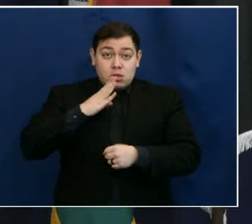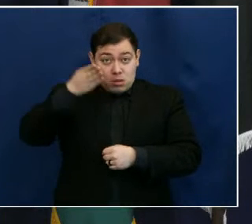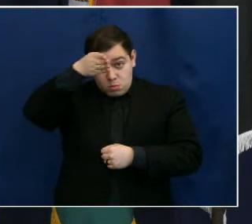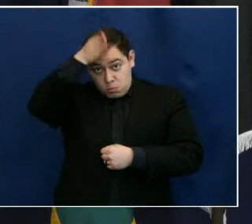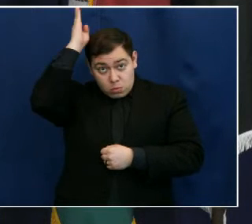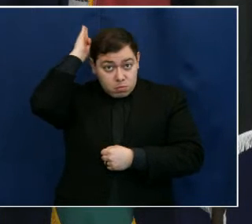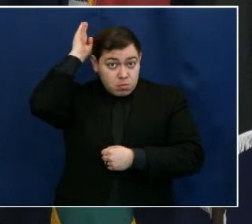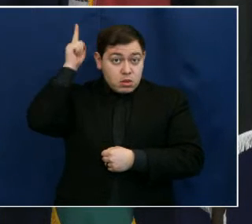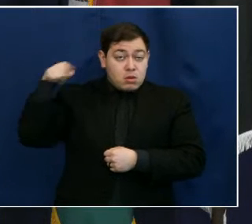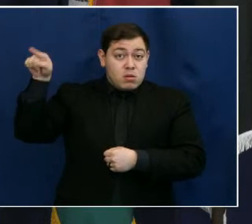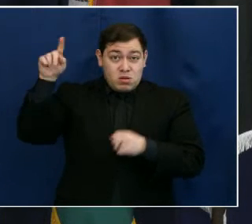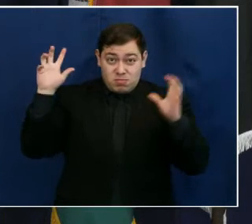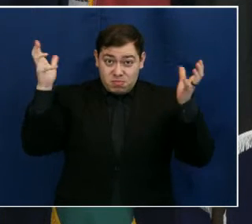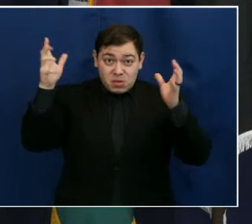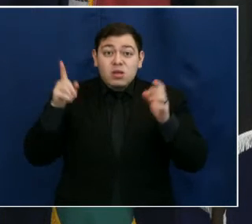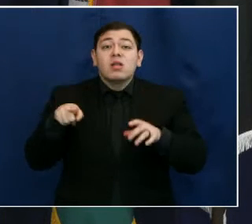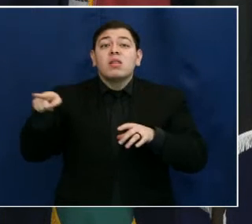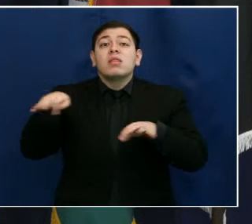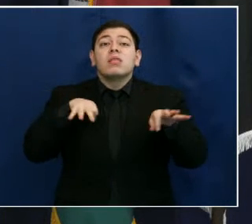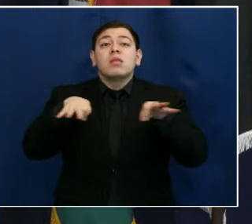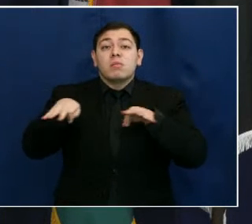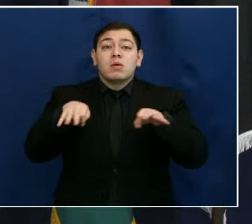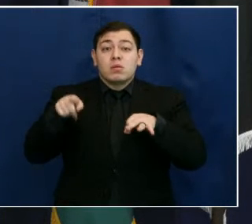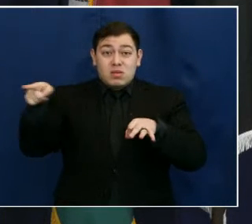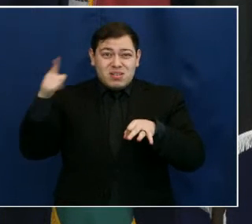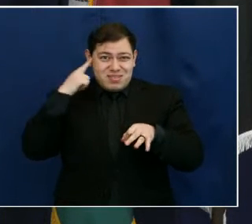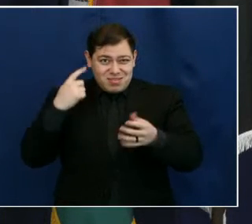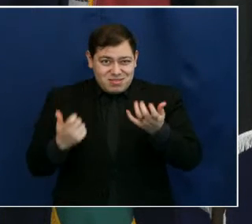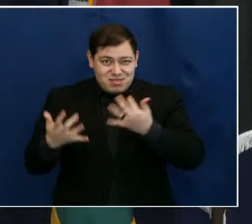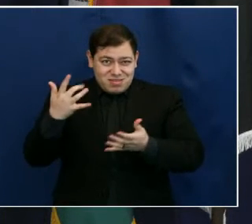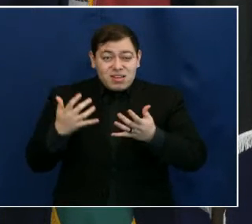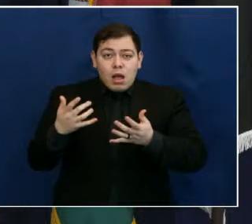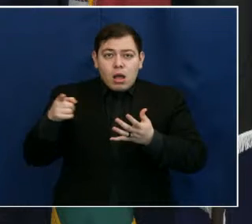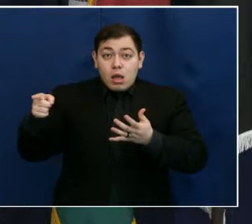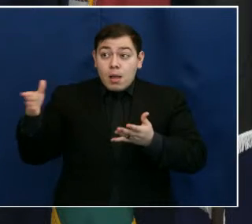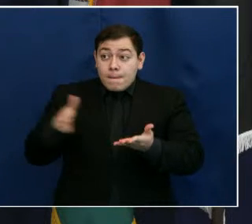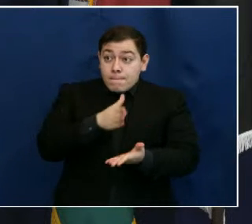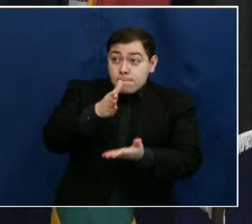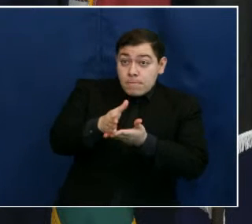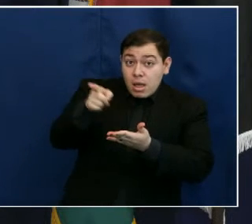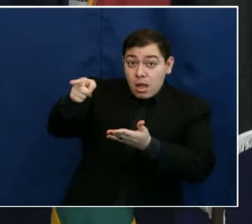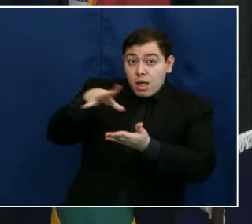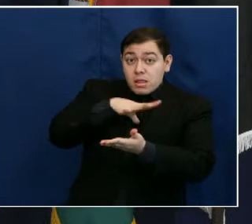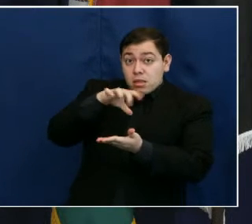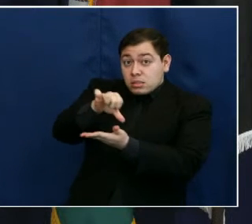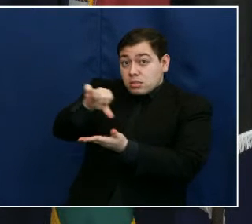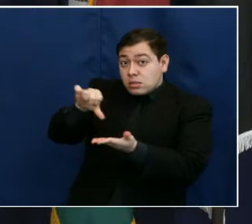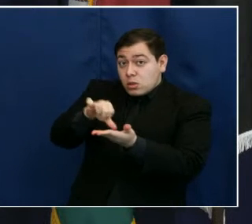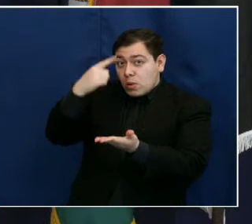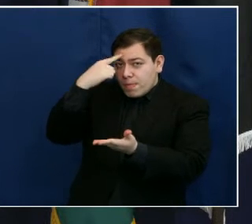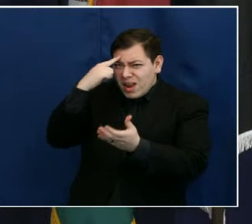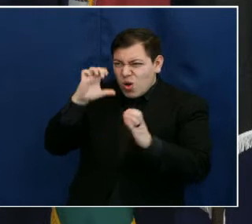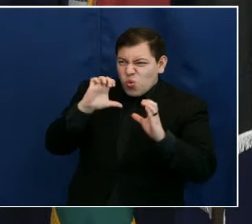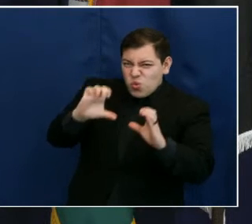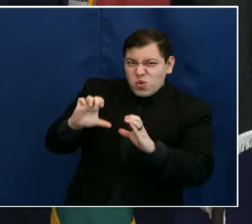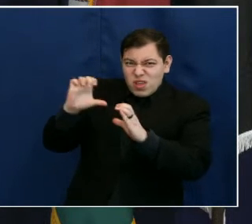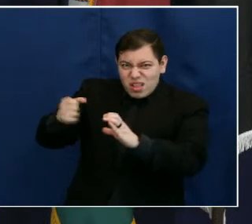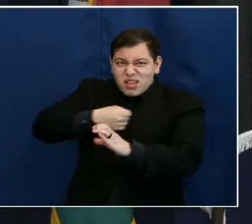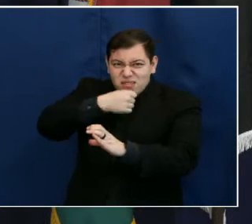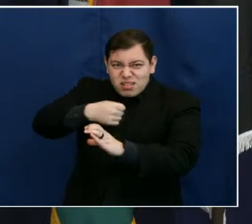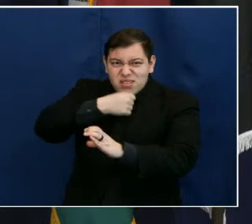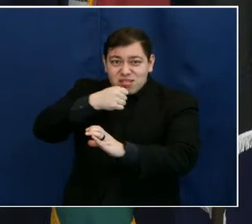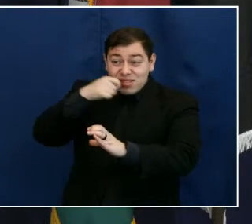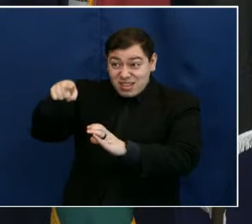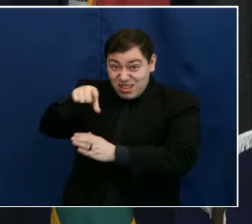yendo directamente a los centros de cuidado de largo plazo para asegurarnos que las personas de tercera edad